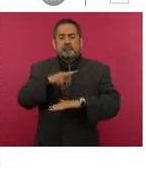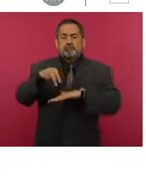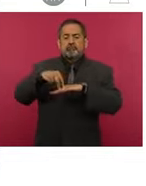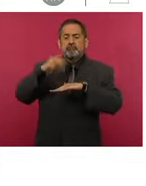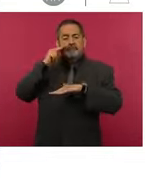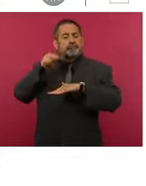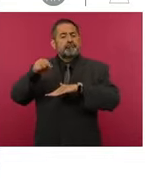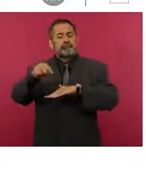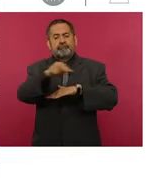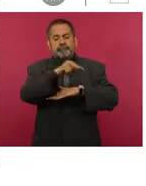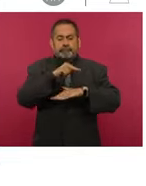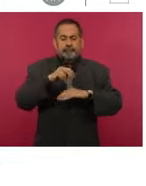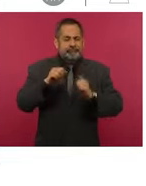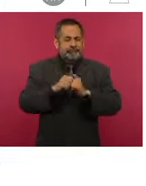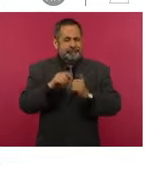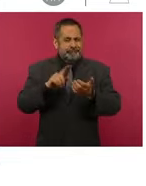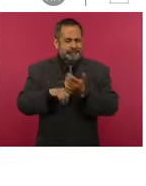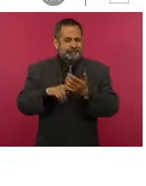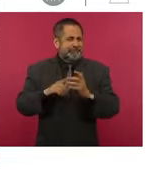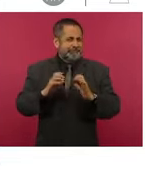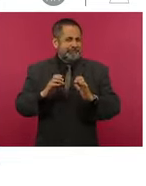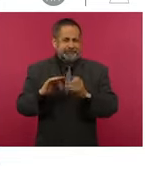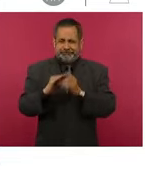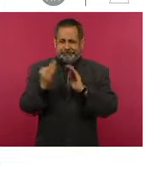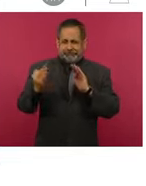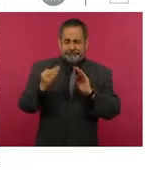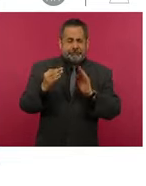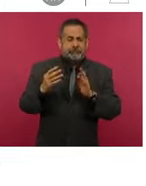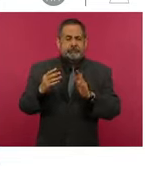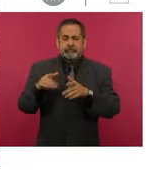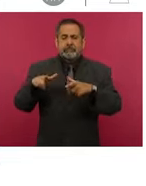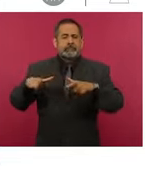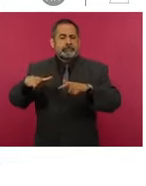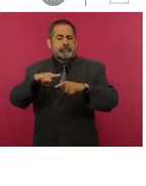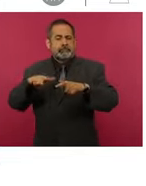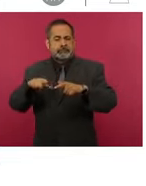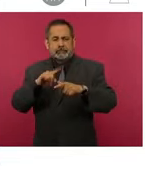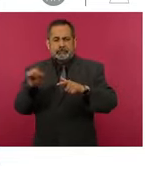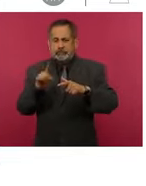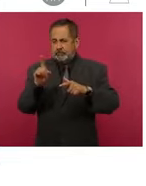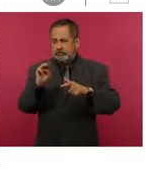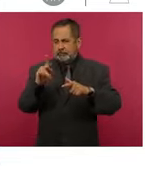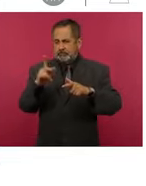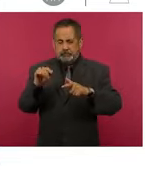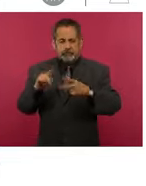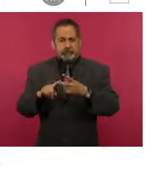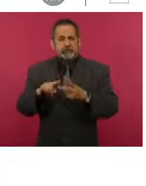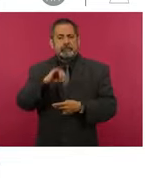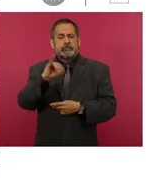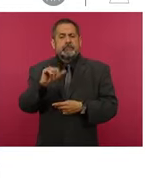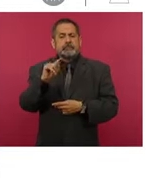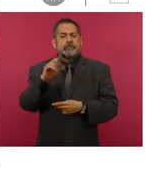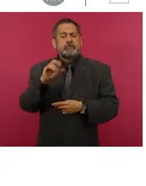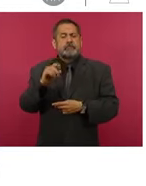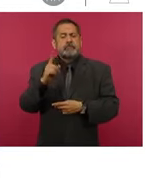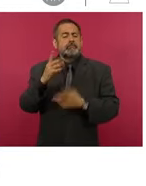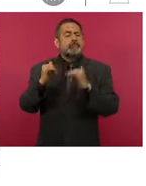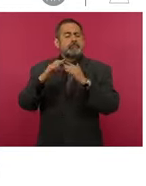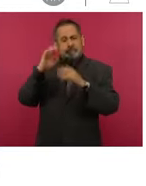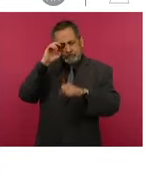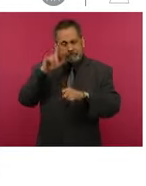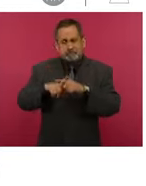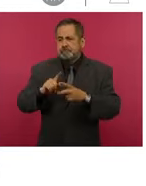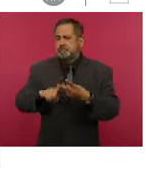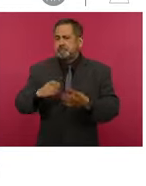turístico de preservación ambiental en las inmediaciones de la Laguna de Zumpango, Jaltenco una casa de cultura, tenemos